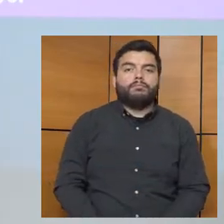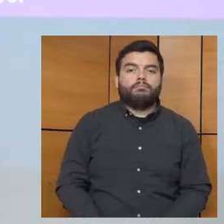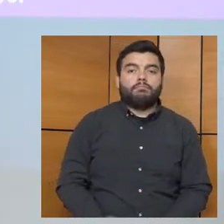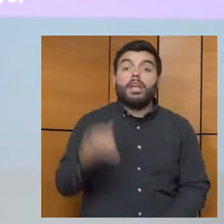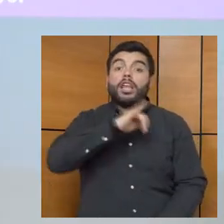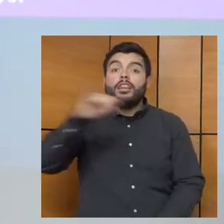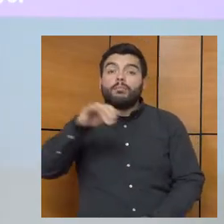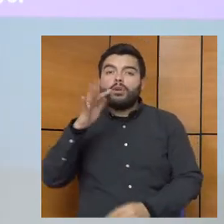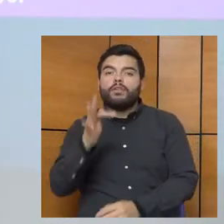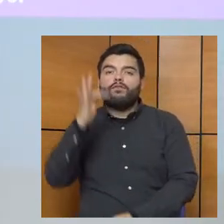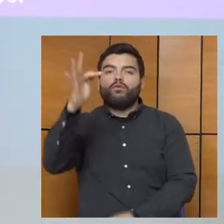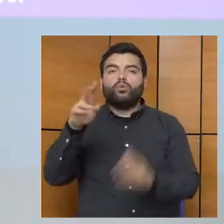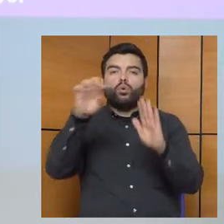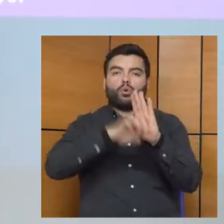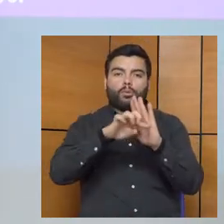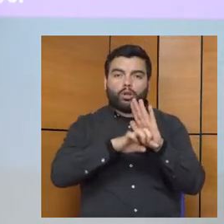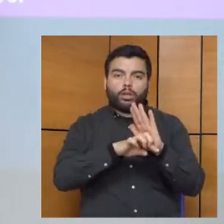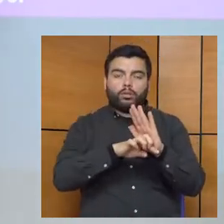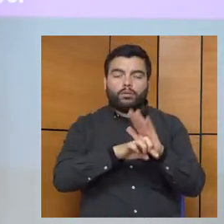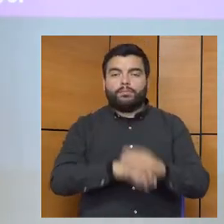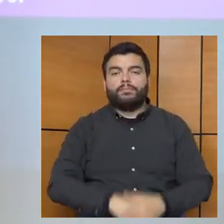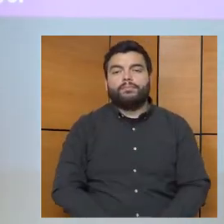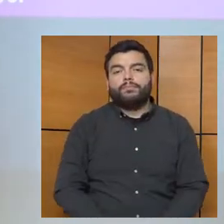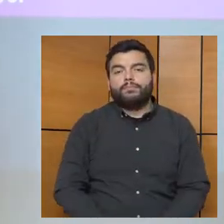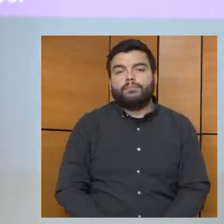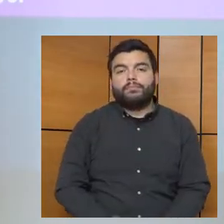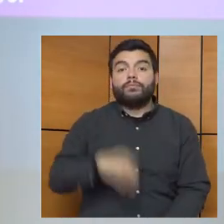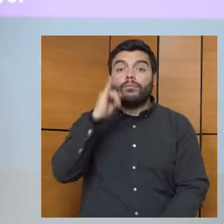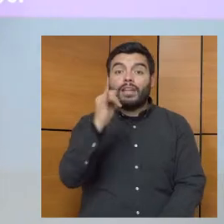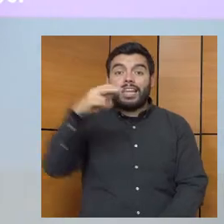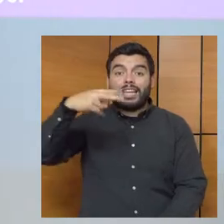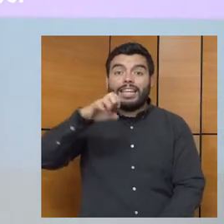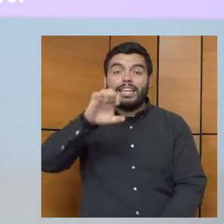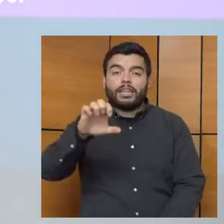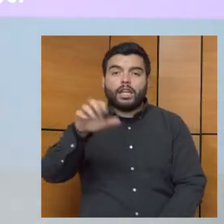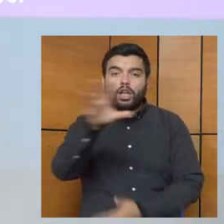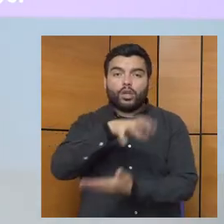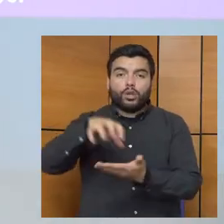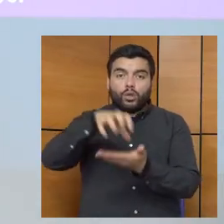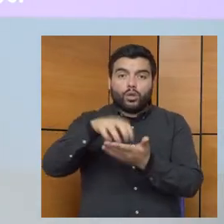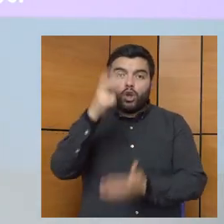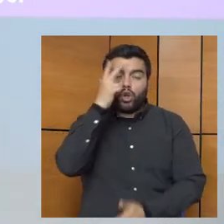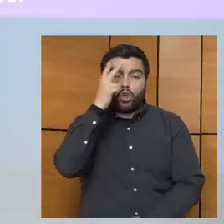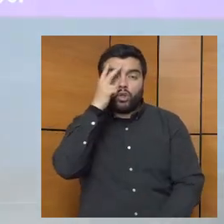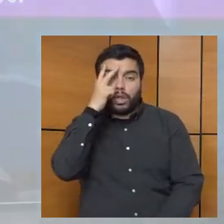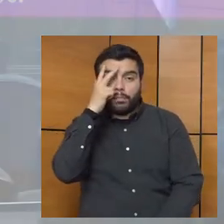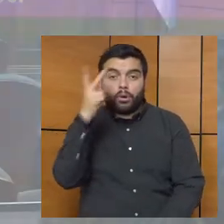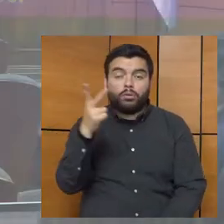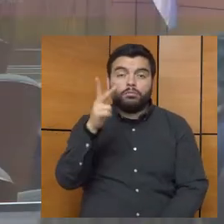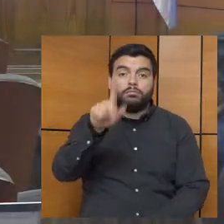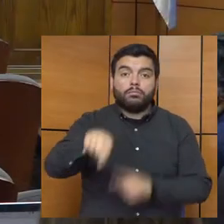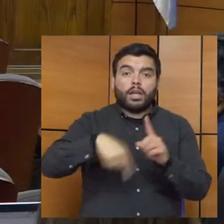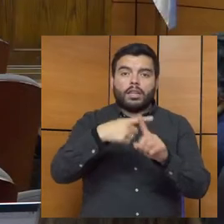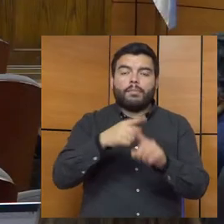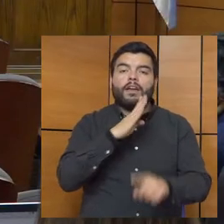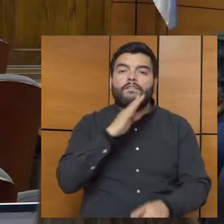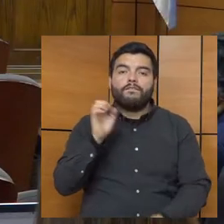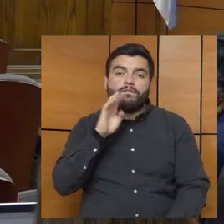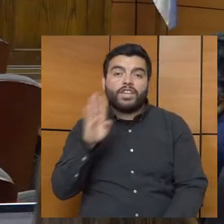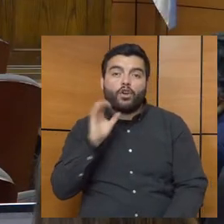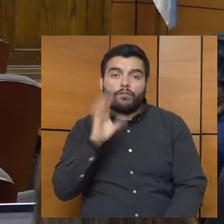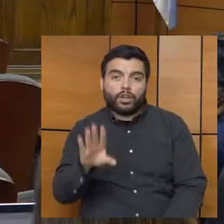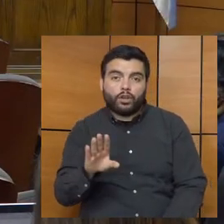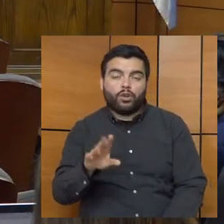proyecto. Ya digo, según datos del INE, la proporción de personas mayores en Coquimbo es del 16,7% y en Biobío es del